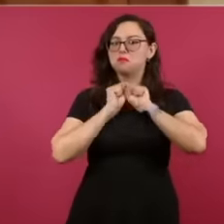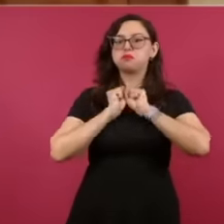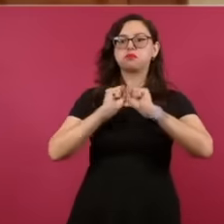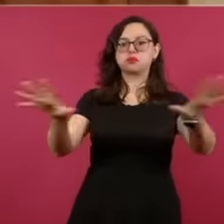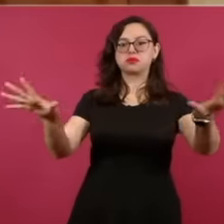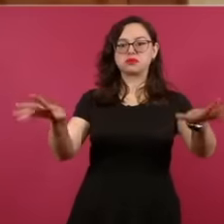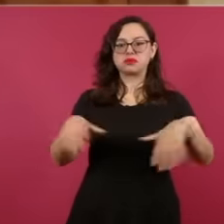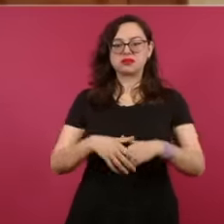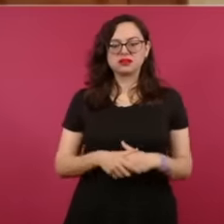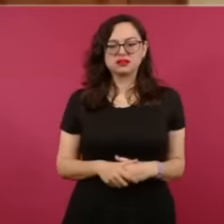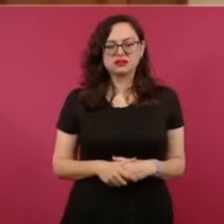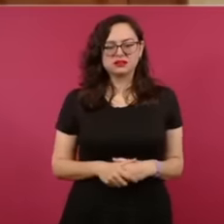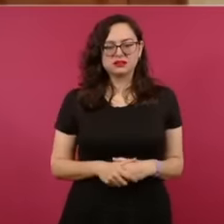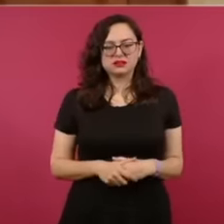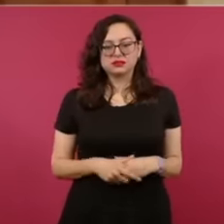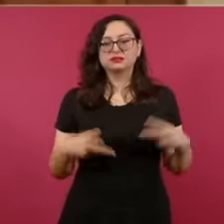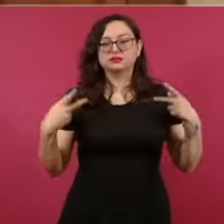No porque fuese